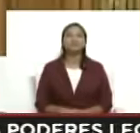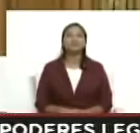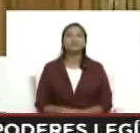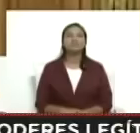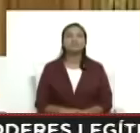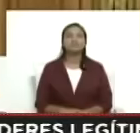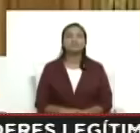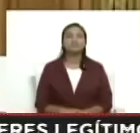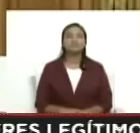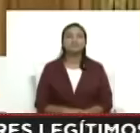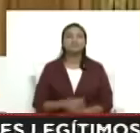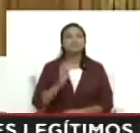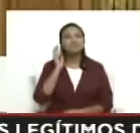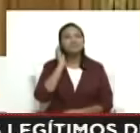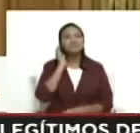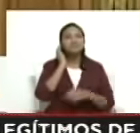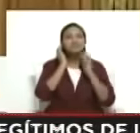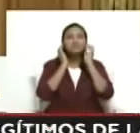Y